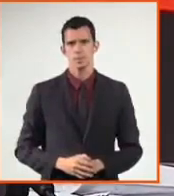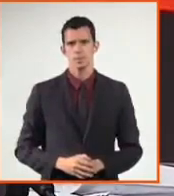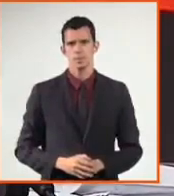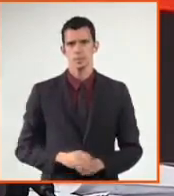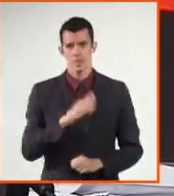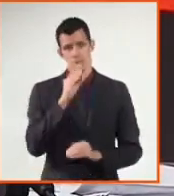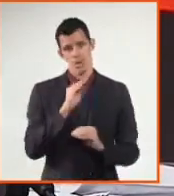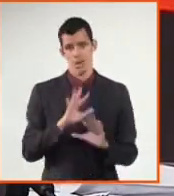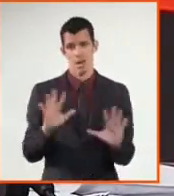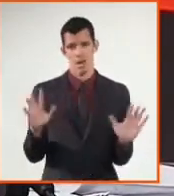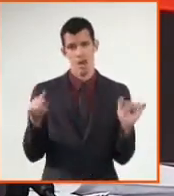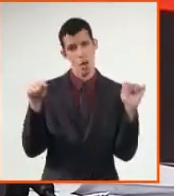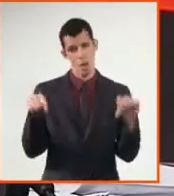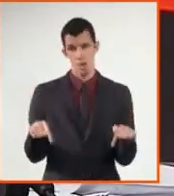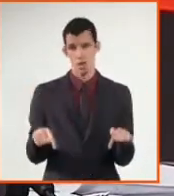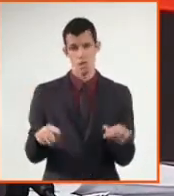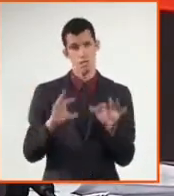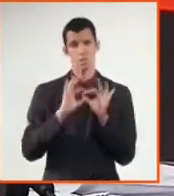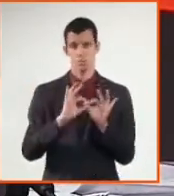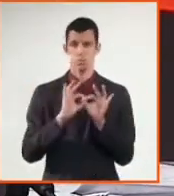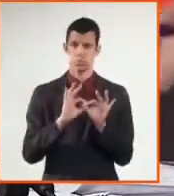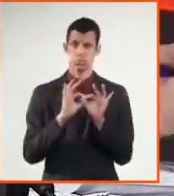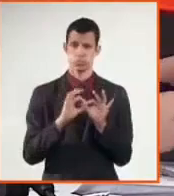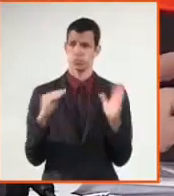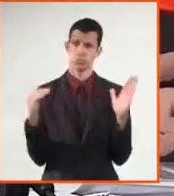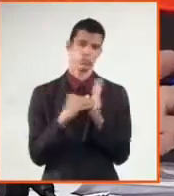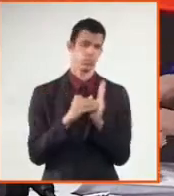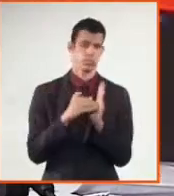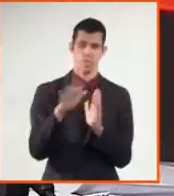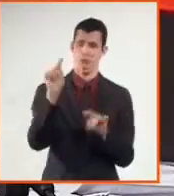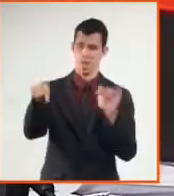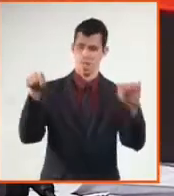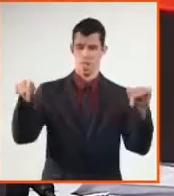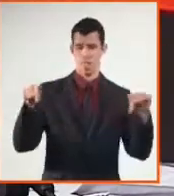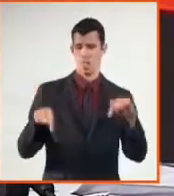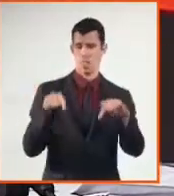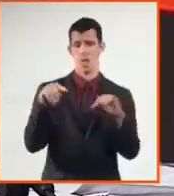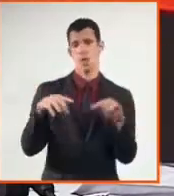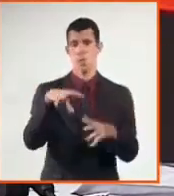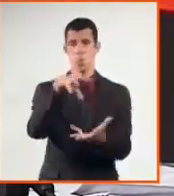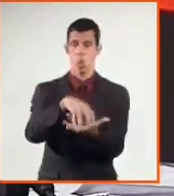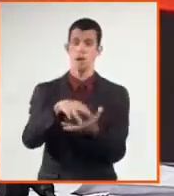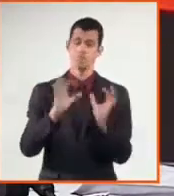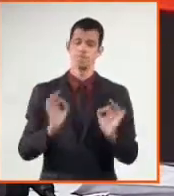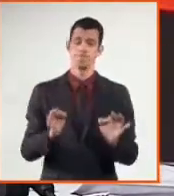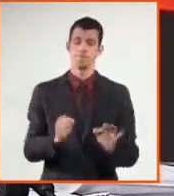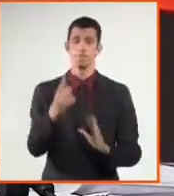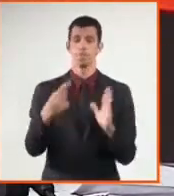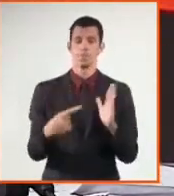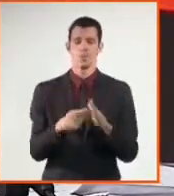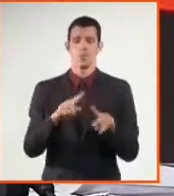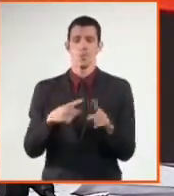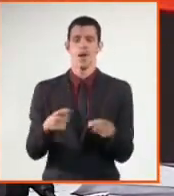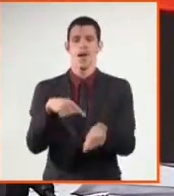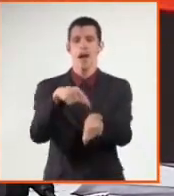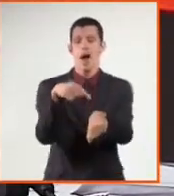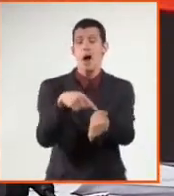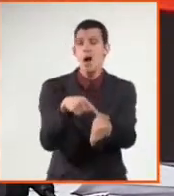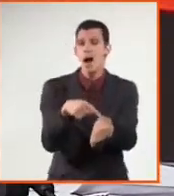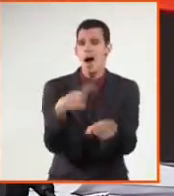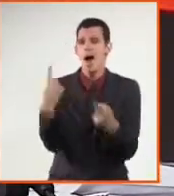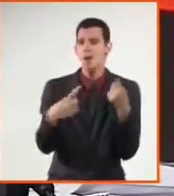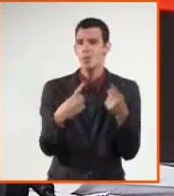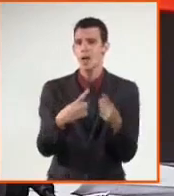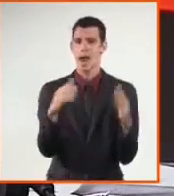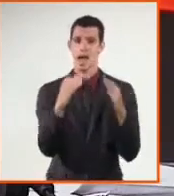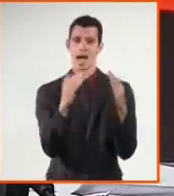electricidad donde además se aprovecha para hacer todas las actividades del hogar pensar en el ahorro